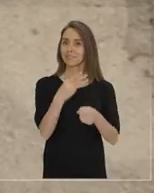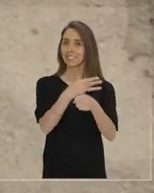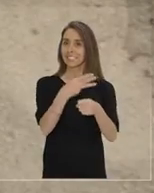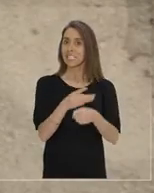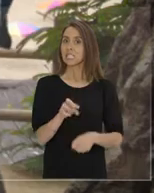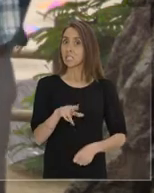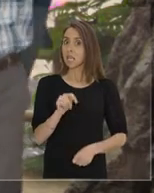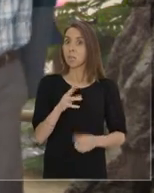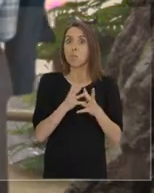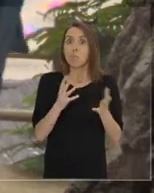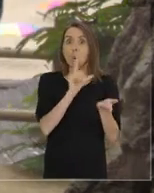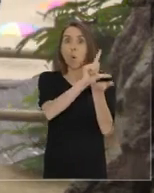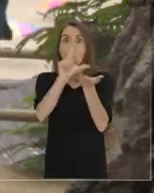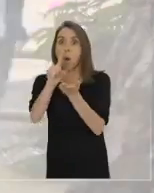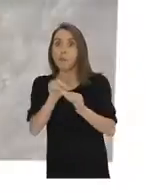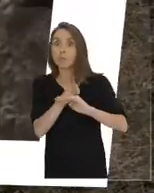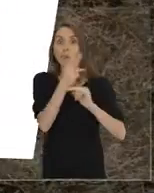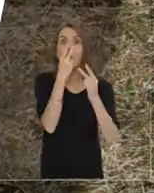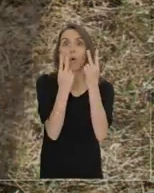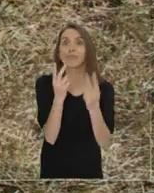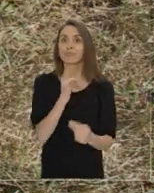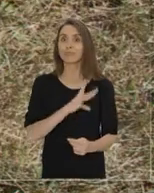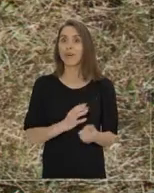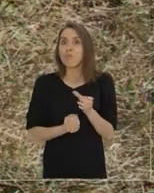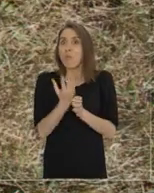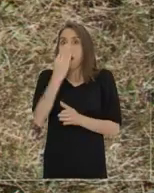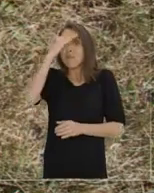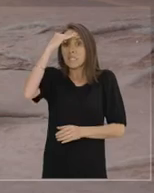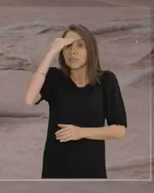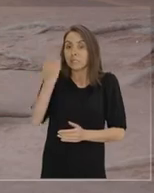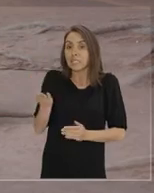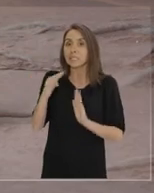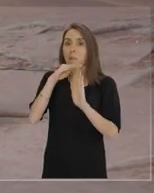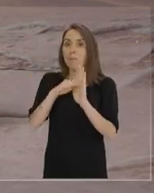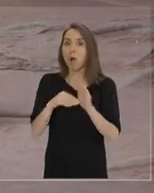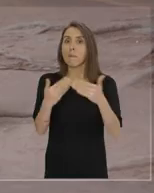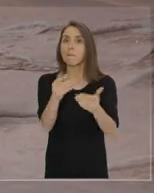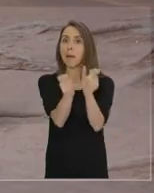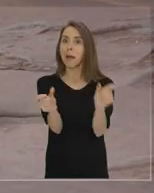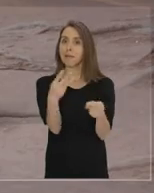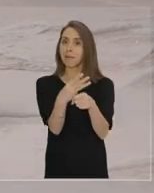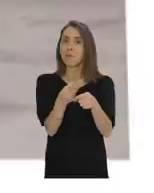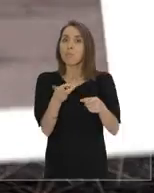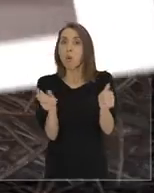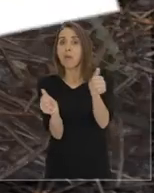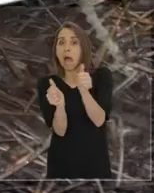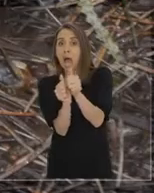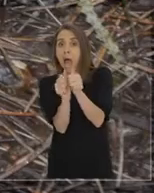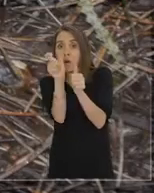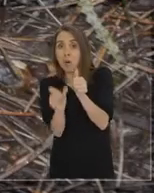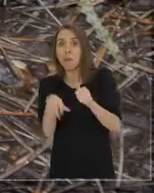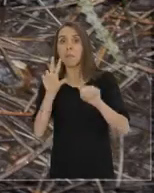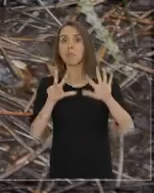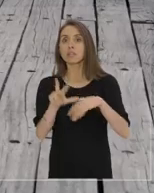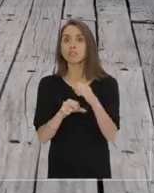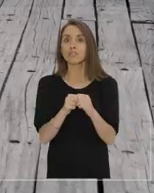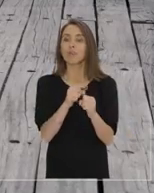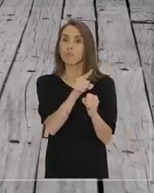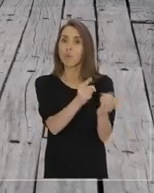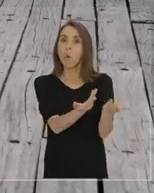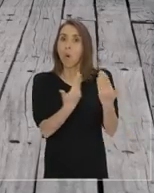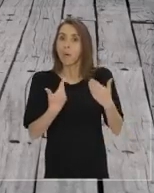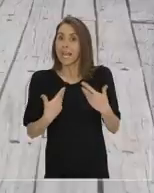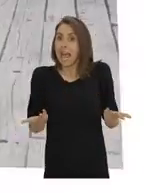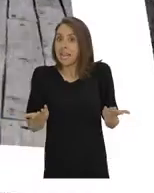Tercera Edad de Cernatur. Hay muchos destinos para conocer Chile. Vive nuevas experiencias con este programa abierto a adultos mayores y acompañantes mayores de 18